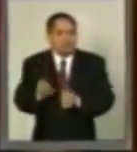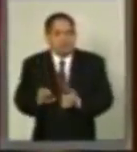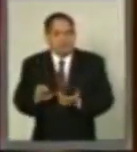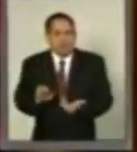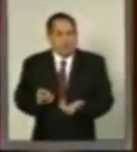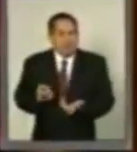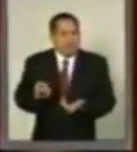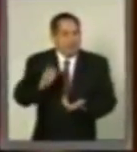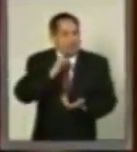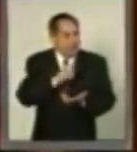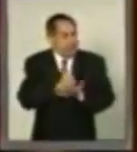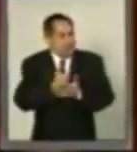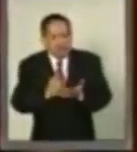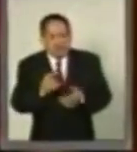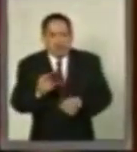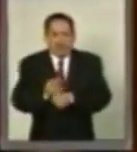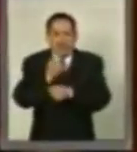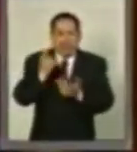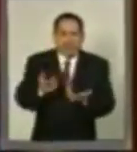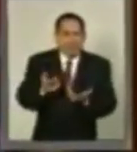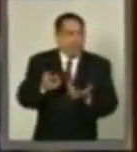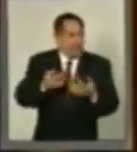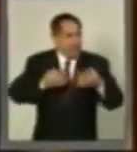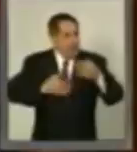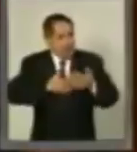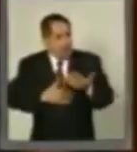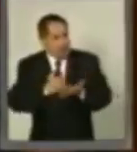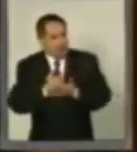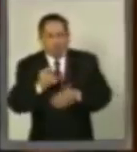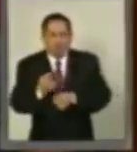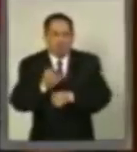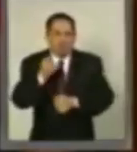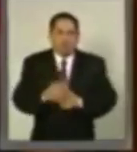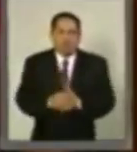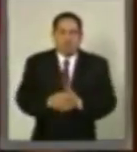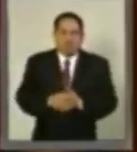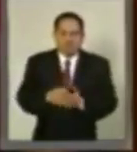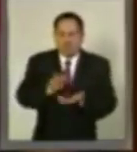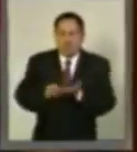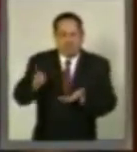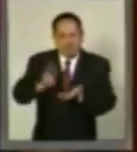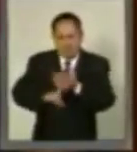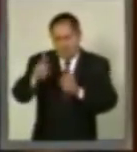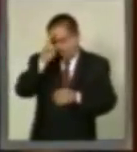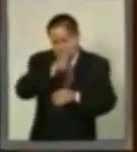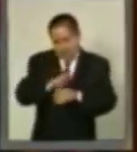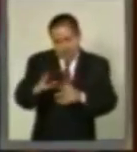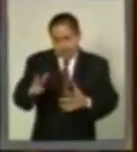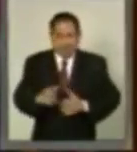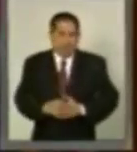para buscar justicia, doblemente victimizada.